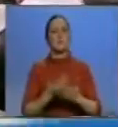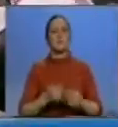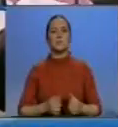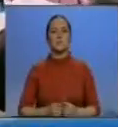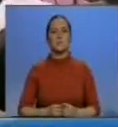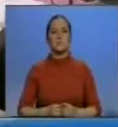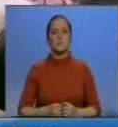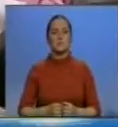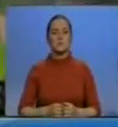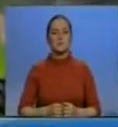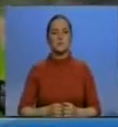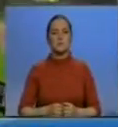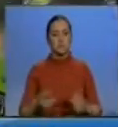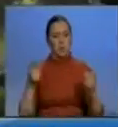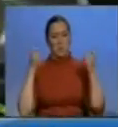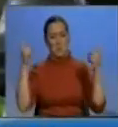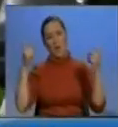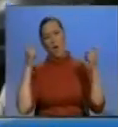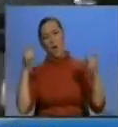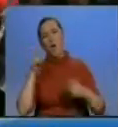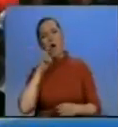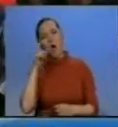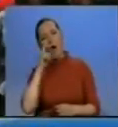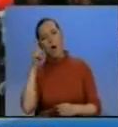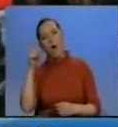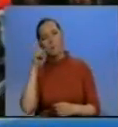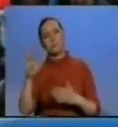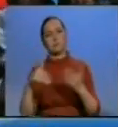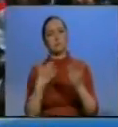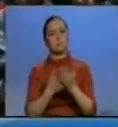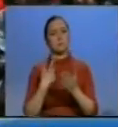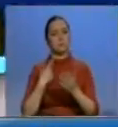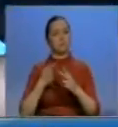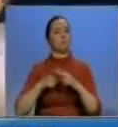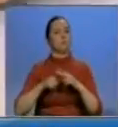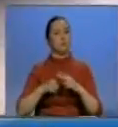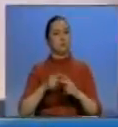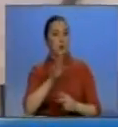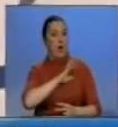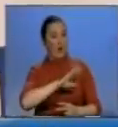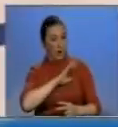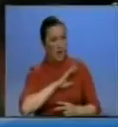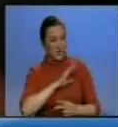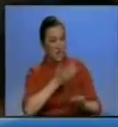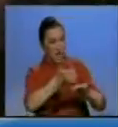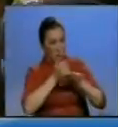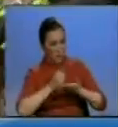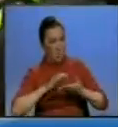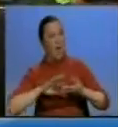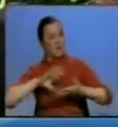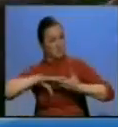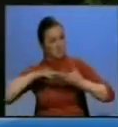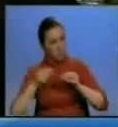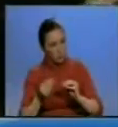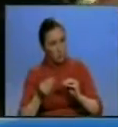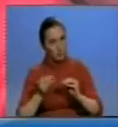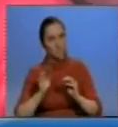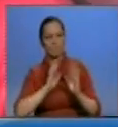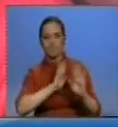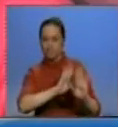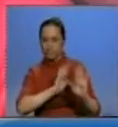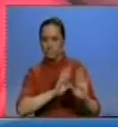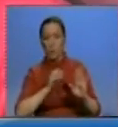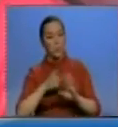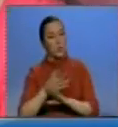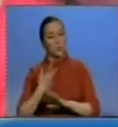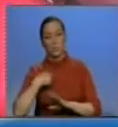La protesta de hoy es solo el inicio, aseguran. Si el alcalde no da una solución, tomarán otras medidas. Nos